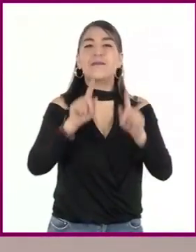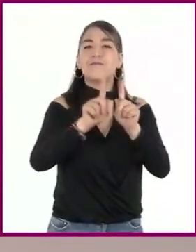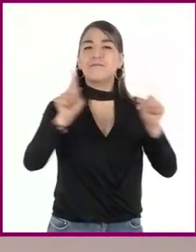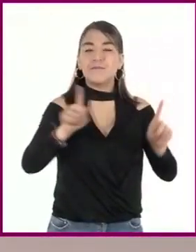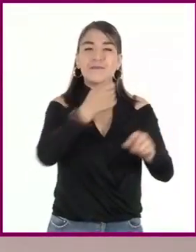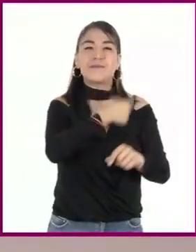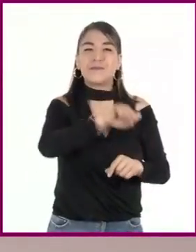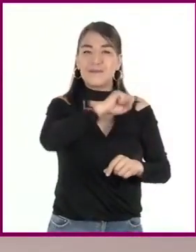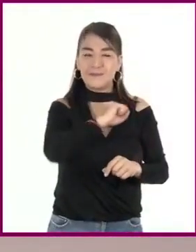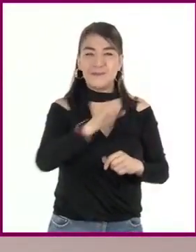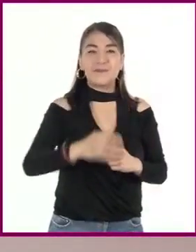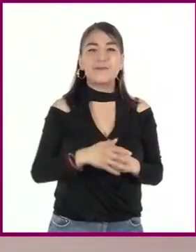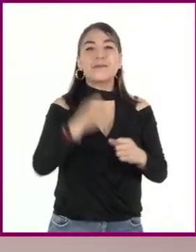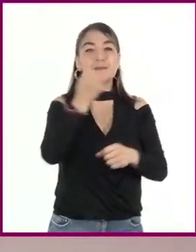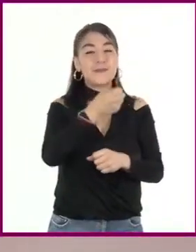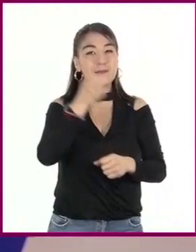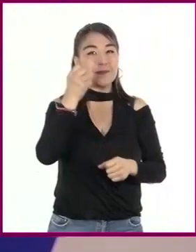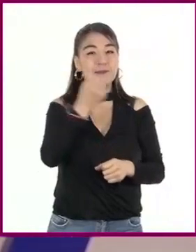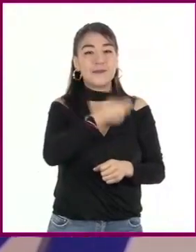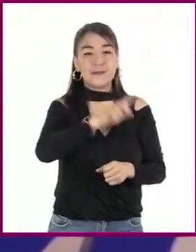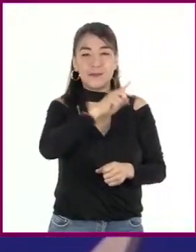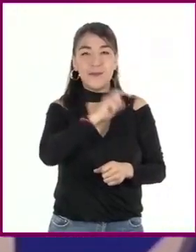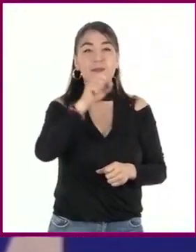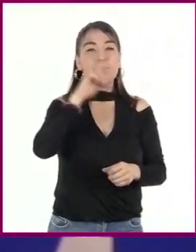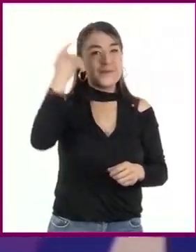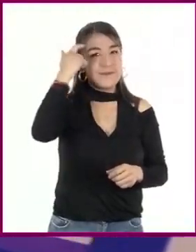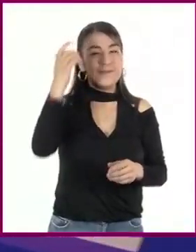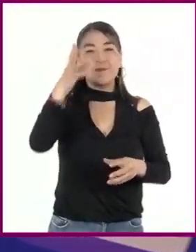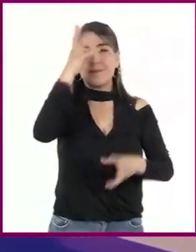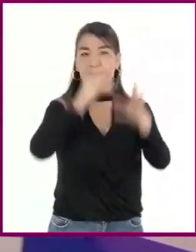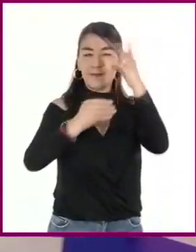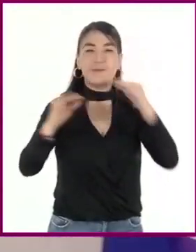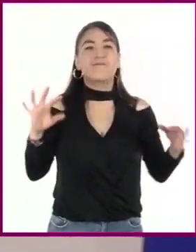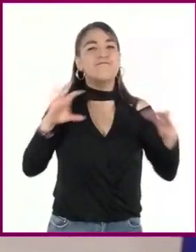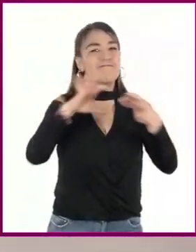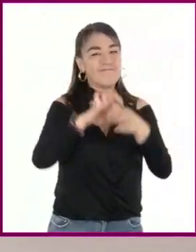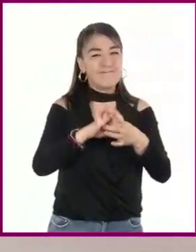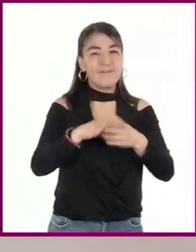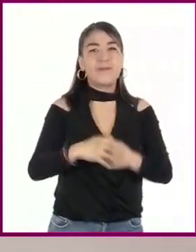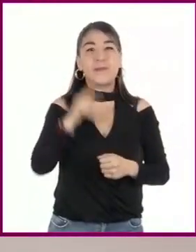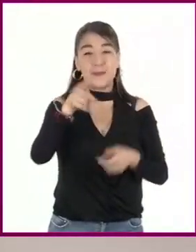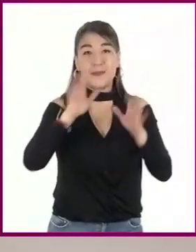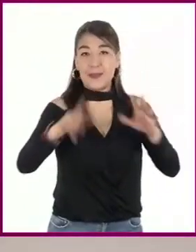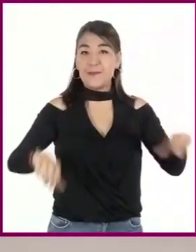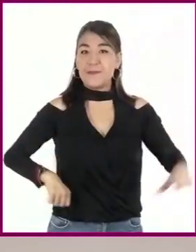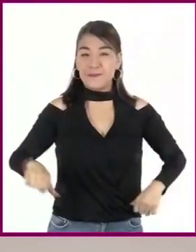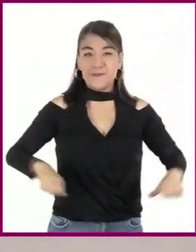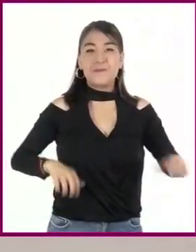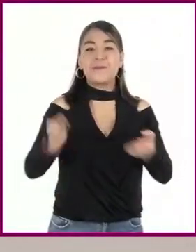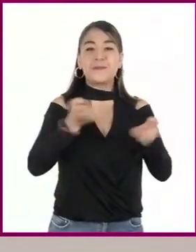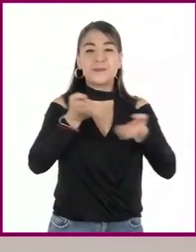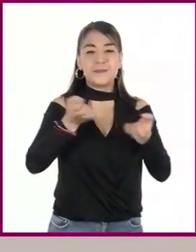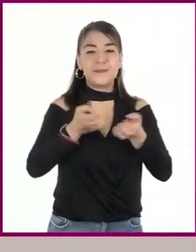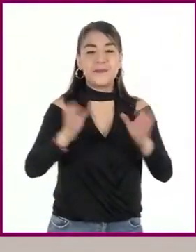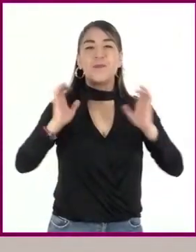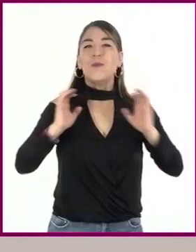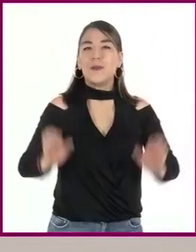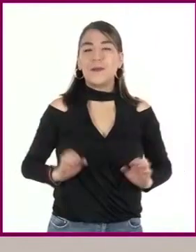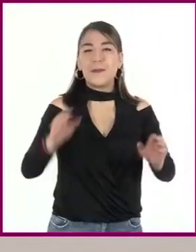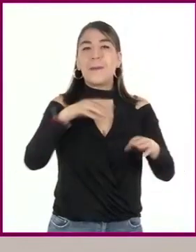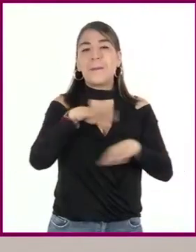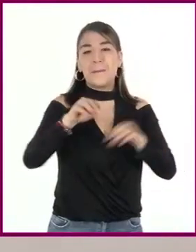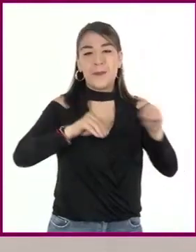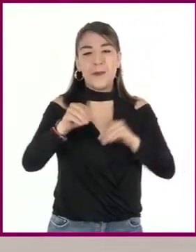distancia. La salud como el conocimiento es una tarea compartida. Además, ¿ya hicieron algo de ejercicio? Un cuerpo activo